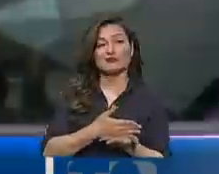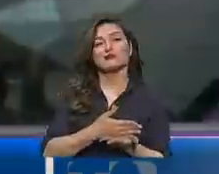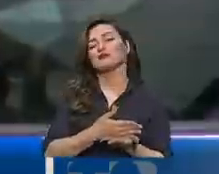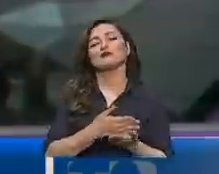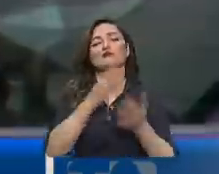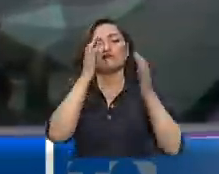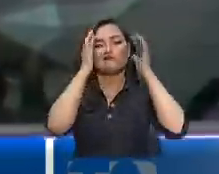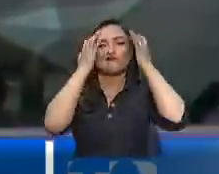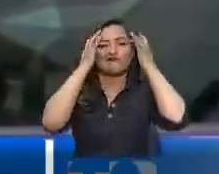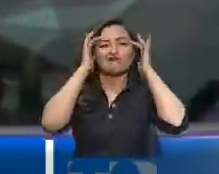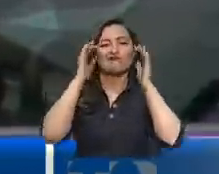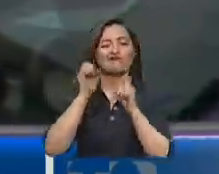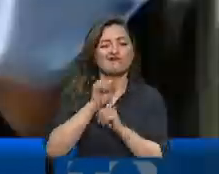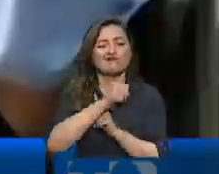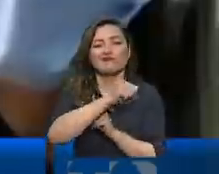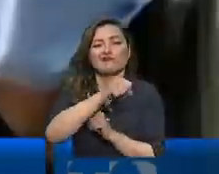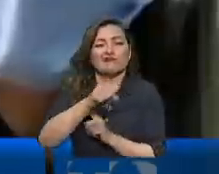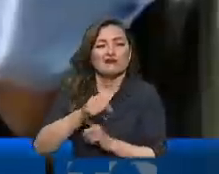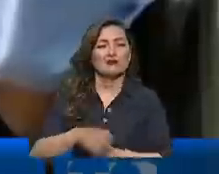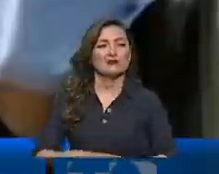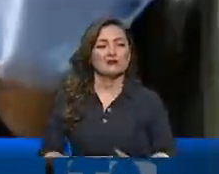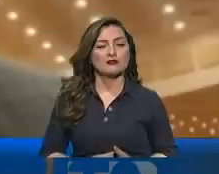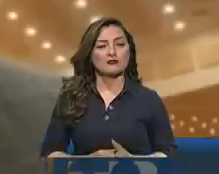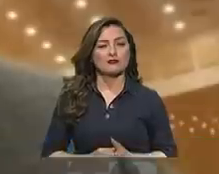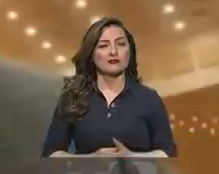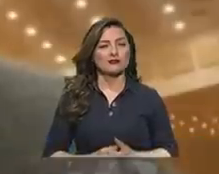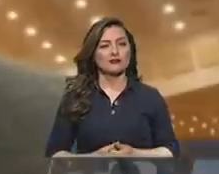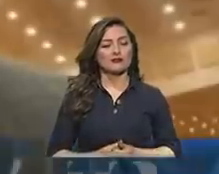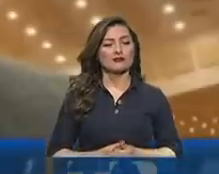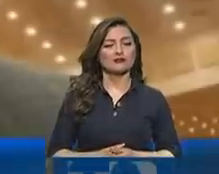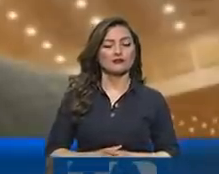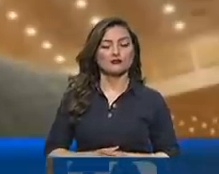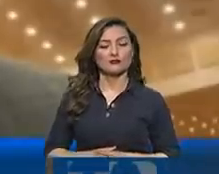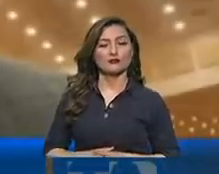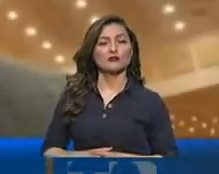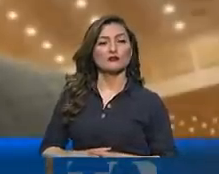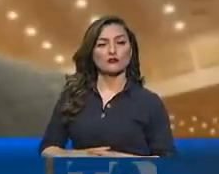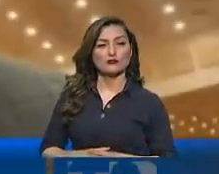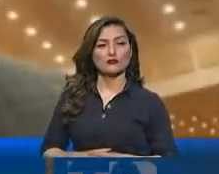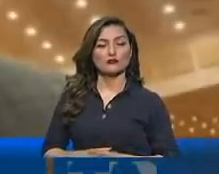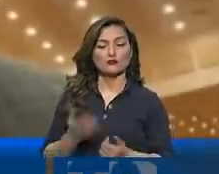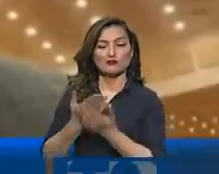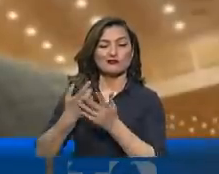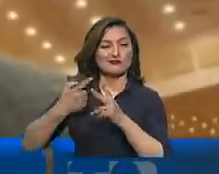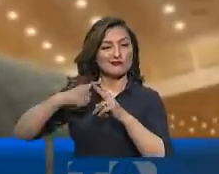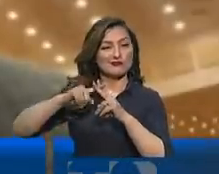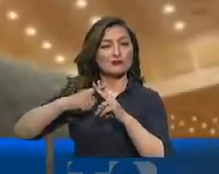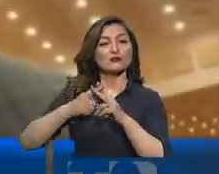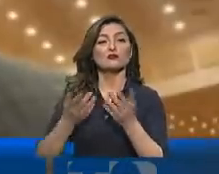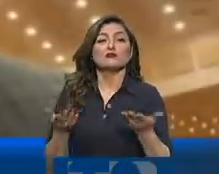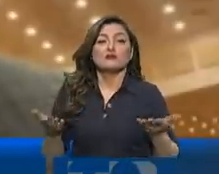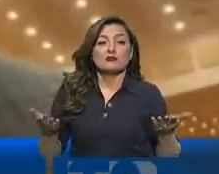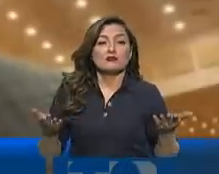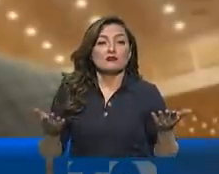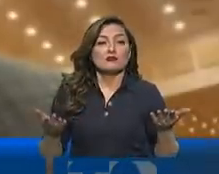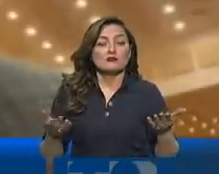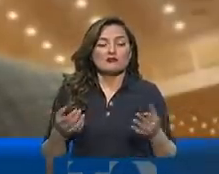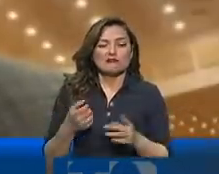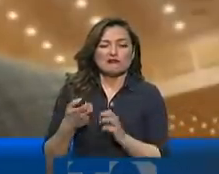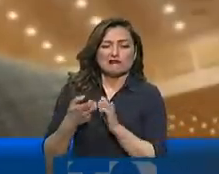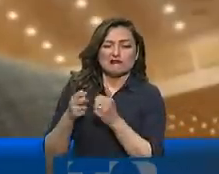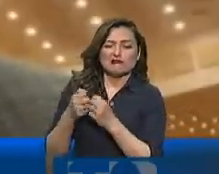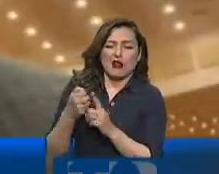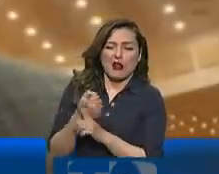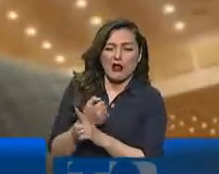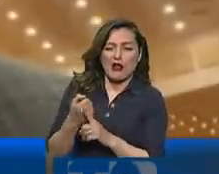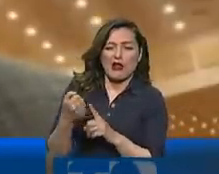una preocupante situación. Sí, esto va a ser el pie inicial para poder contrarrestar todo lo que ha venido pasando